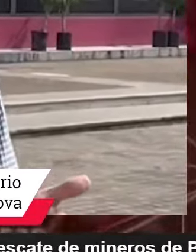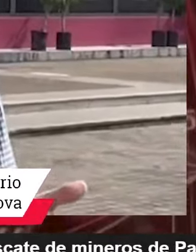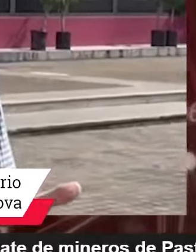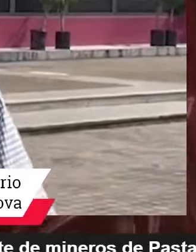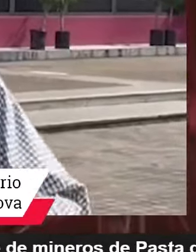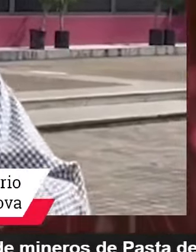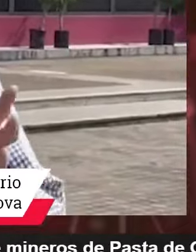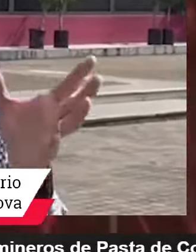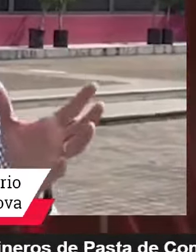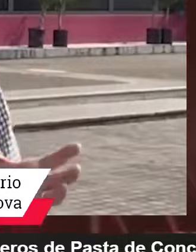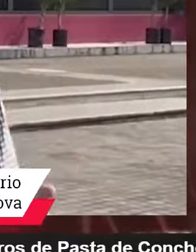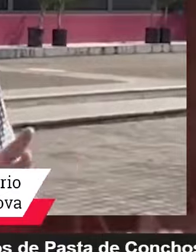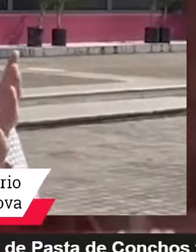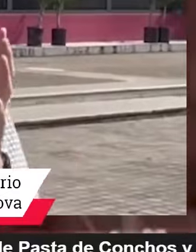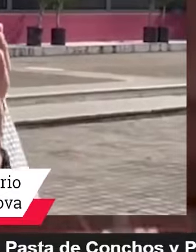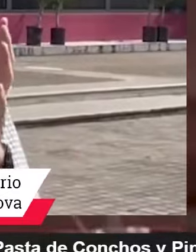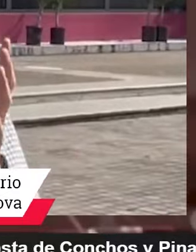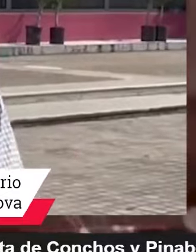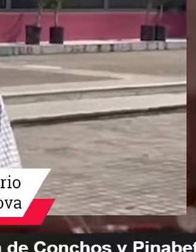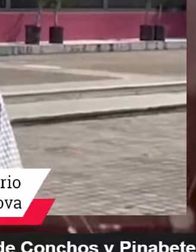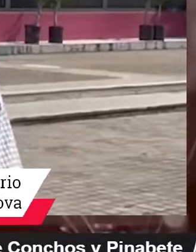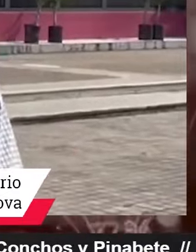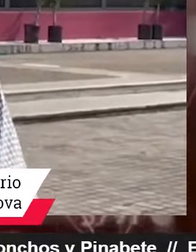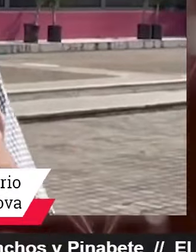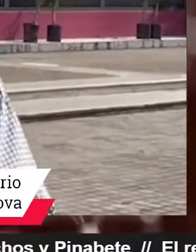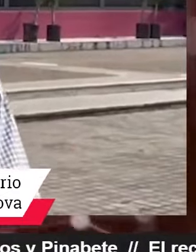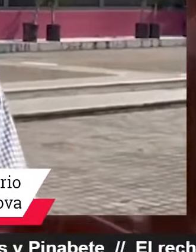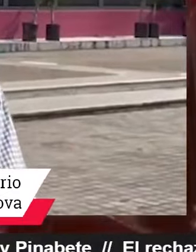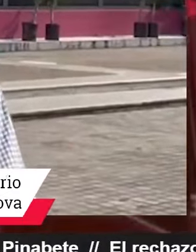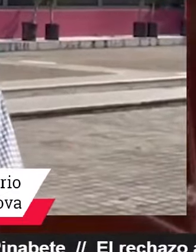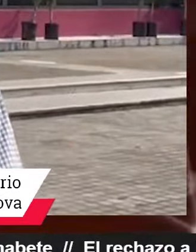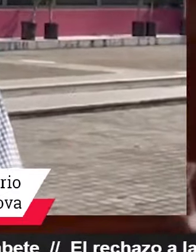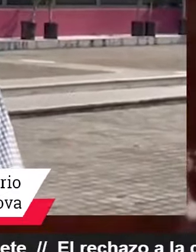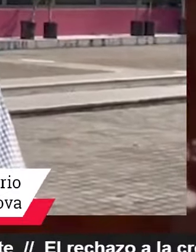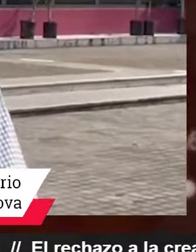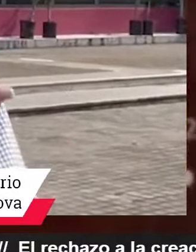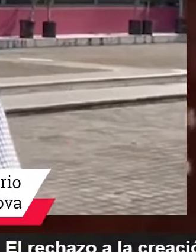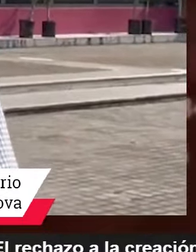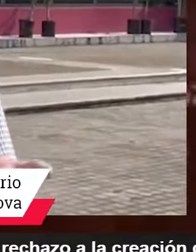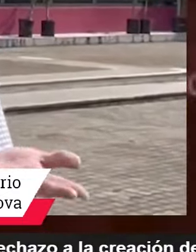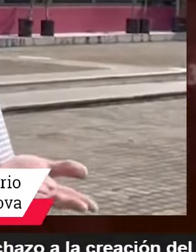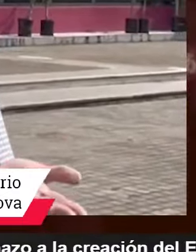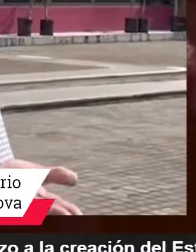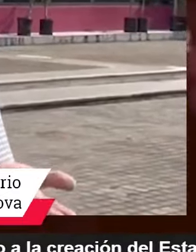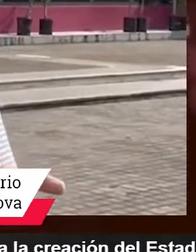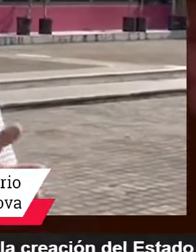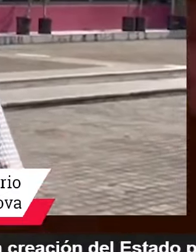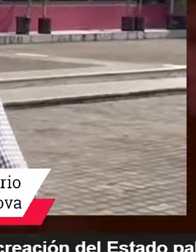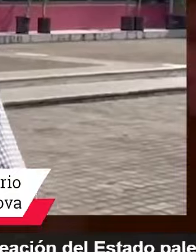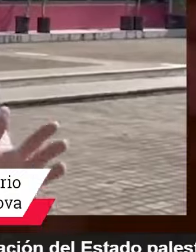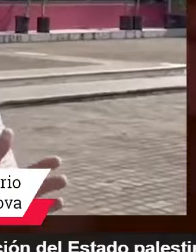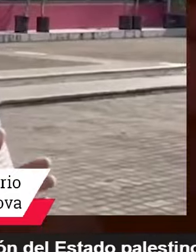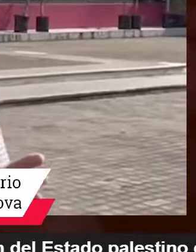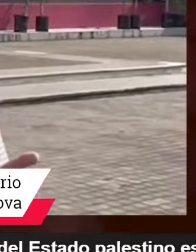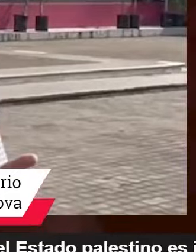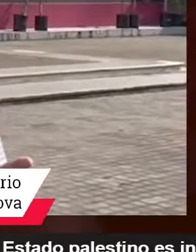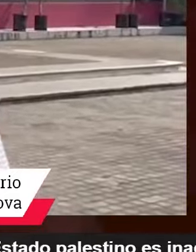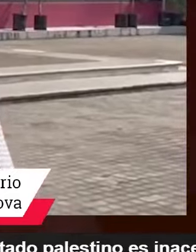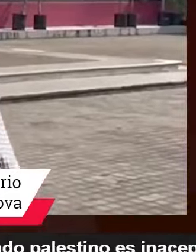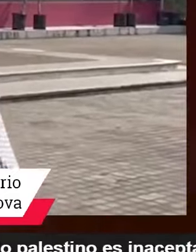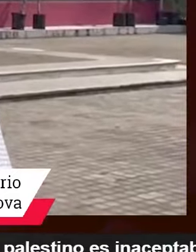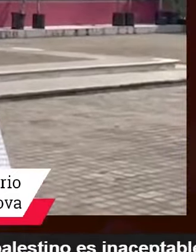sancionados o en qué términos vienen esas auditorias los puede encontrar en nuestra página www.contralinea.com.mx